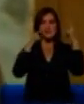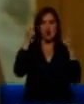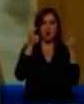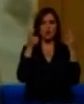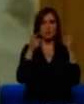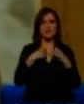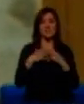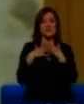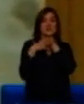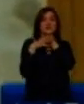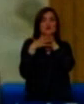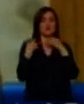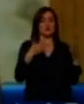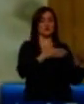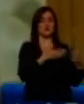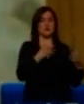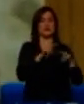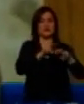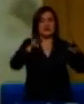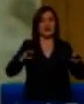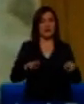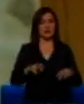tenía arrinconada en la esquina de la sala y me decía,